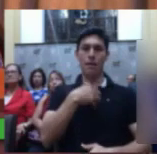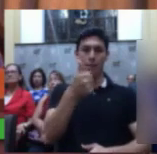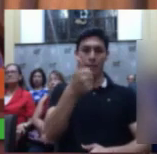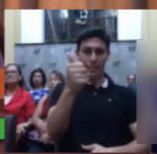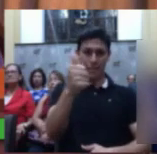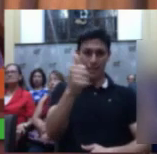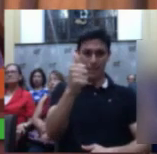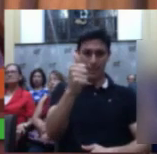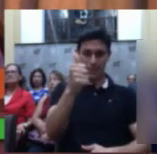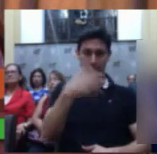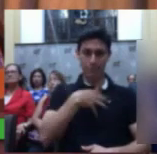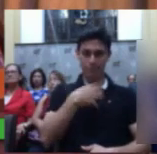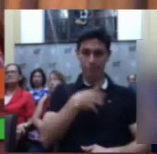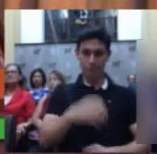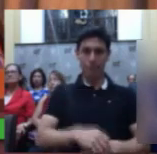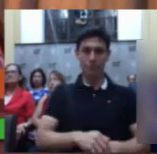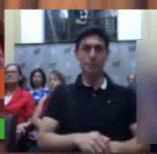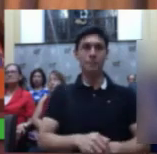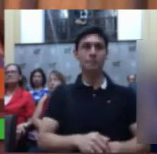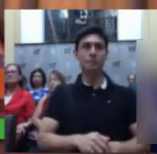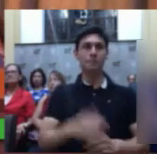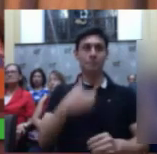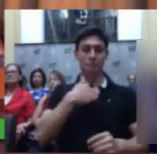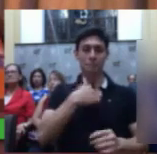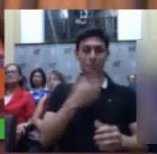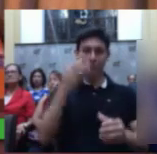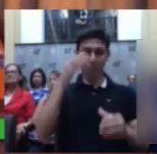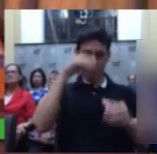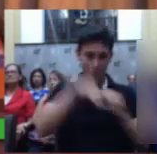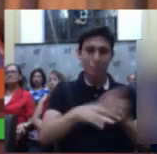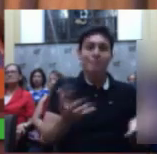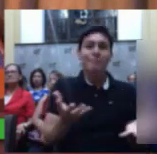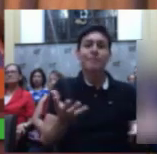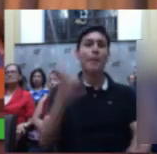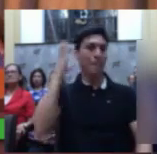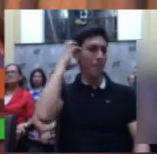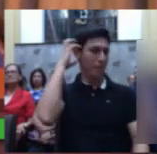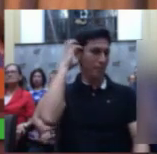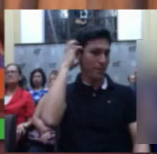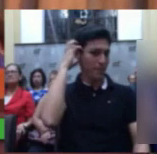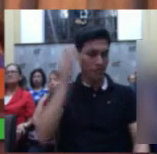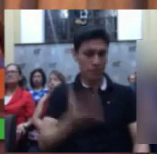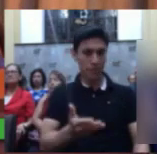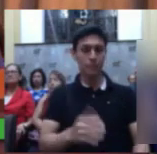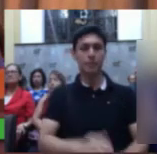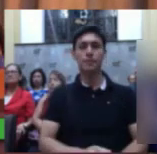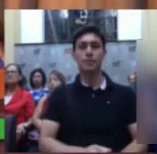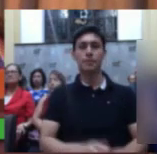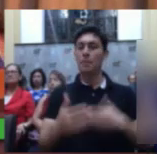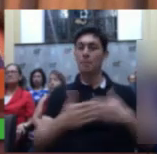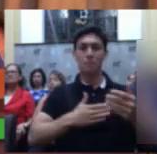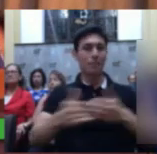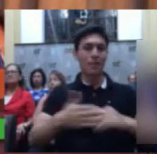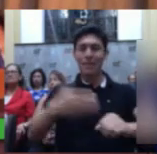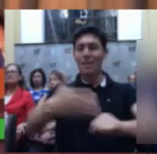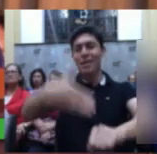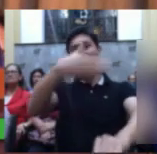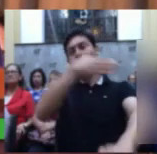ser en y a través de Miraflores. No obstante, antes de que ello